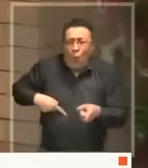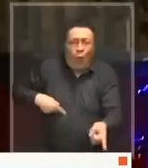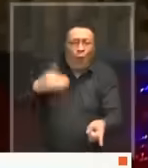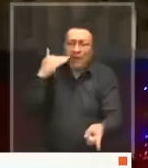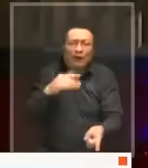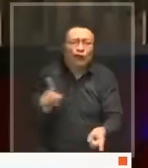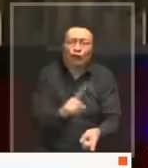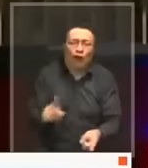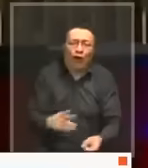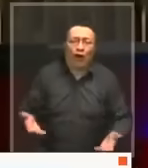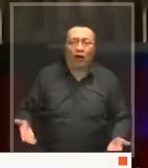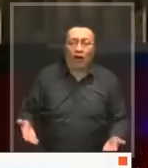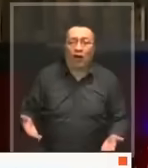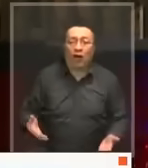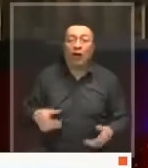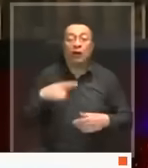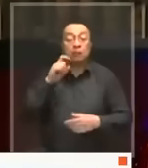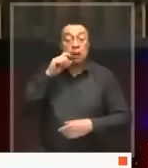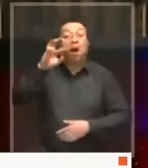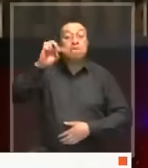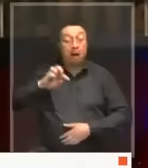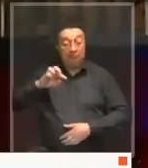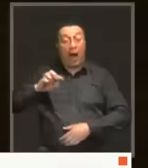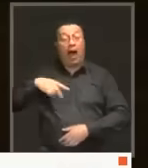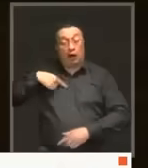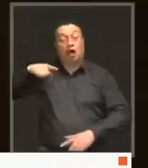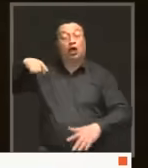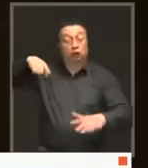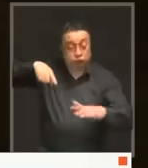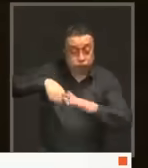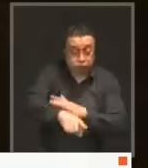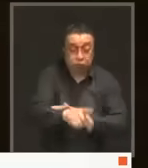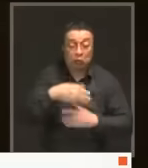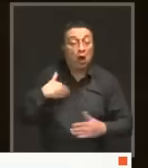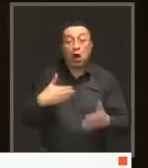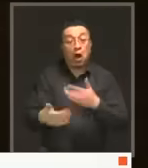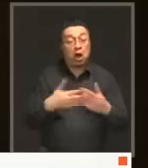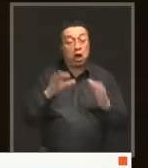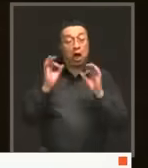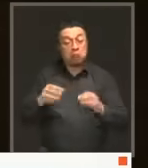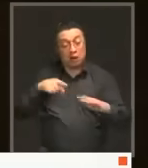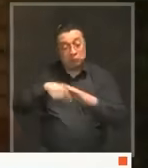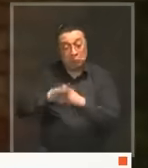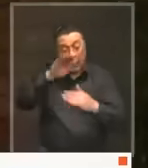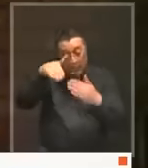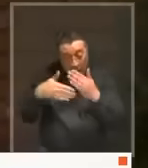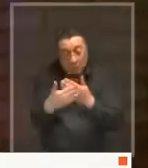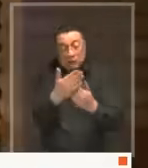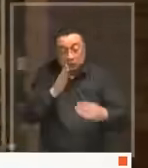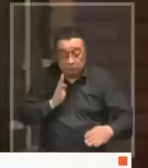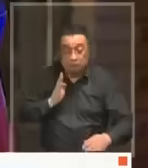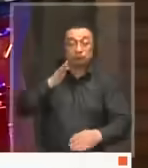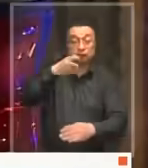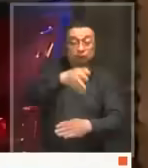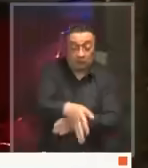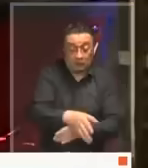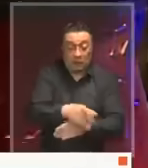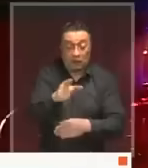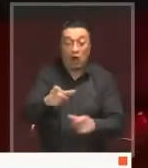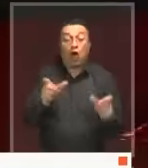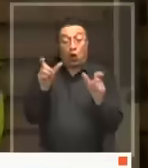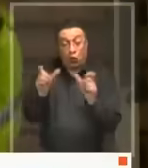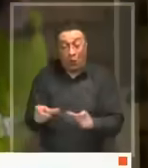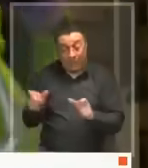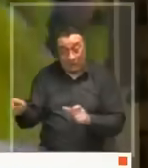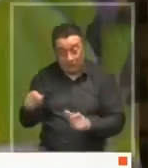culpa. Quien los encontró fue el padre de familia. Llegó como regularmente lo hacía de madrugada al domicilio. La conserje asegura